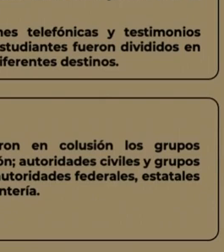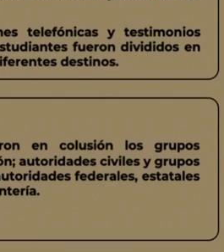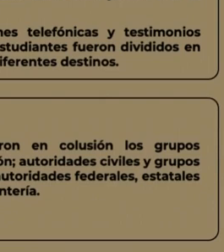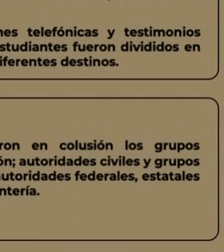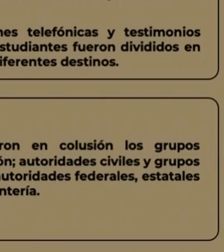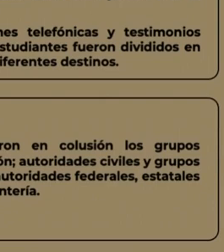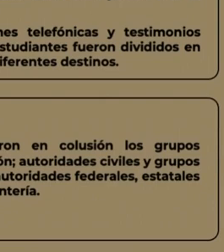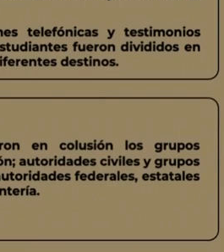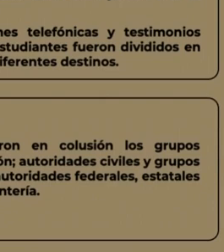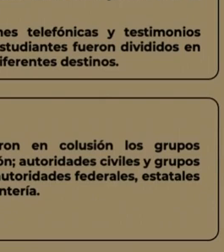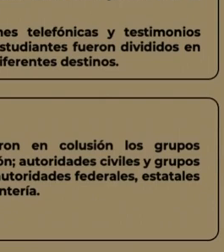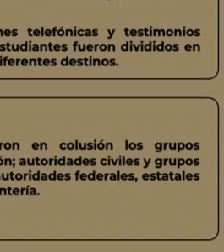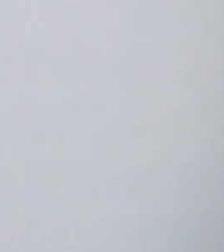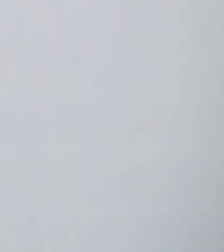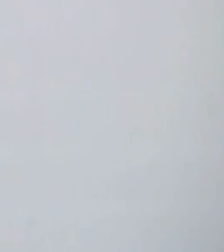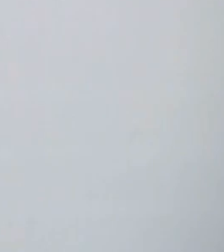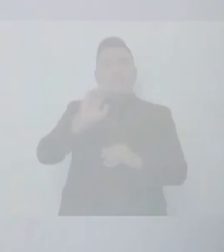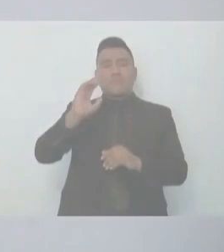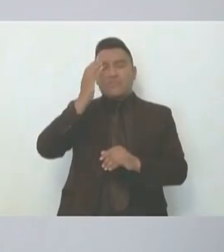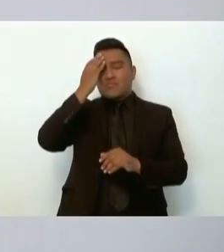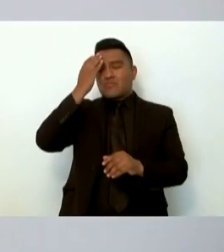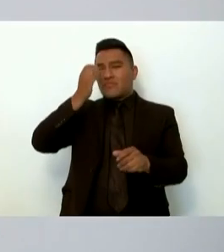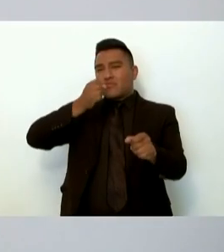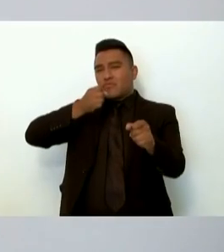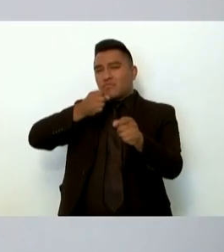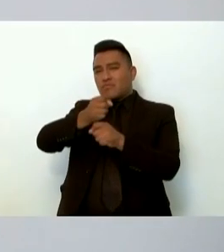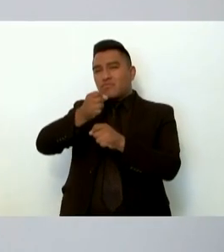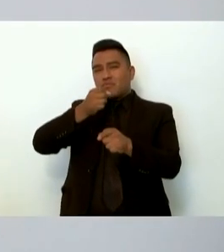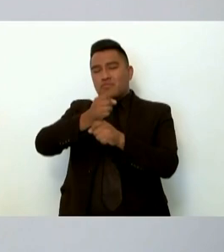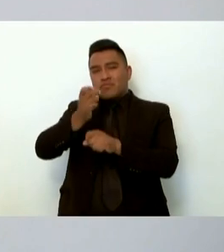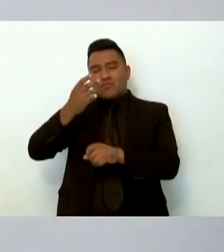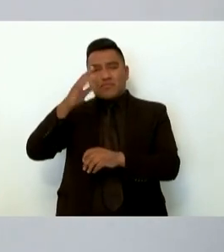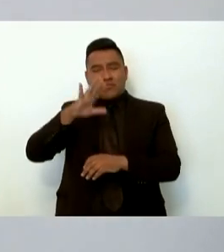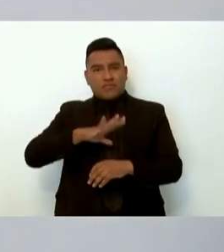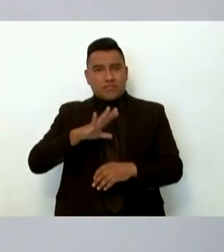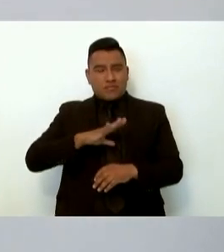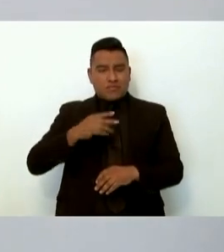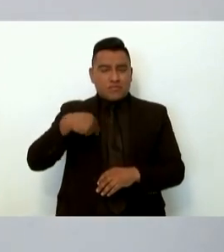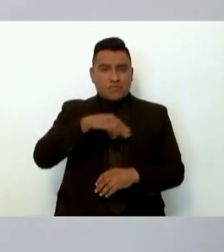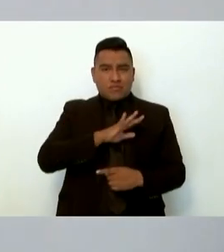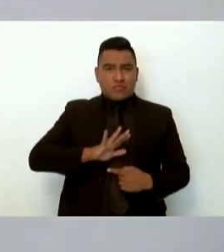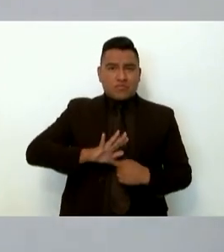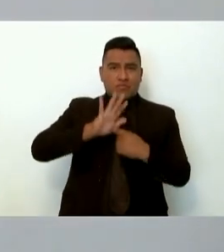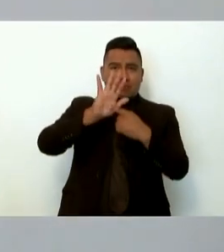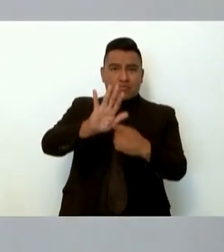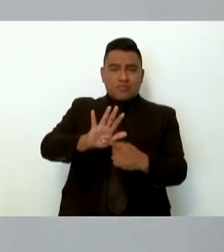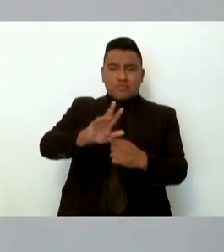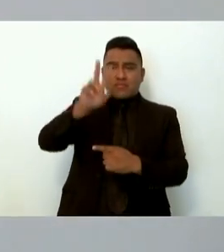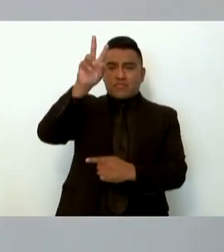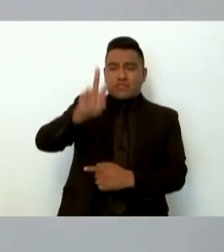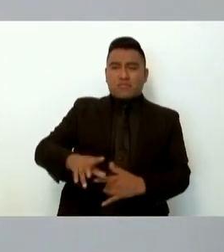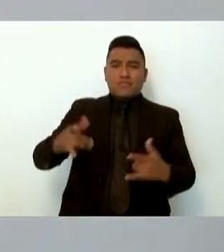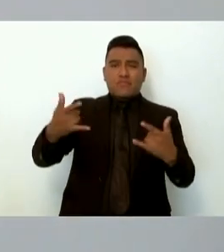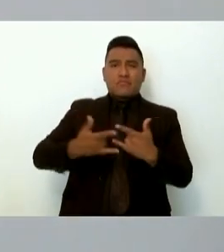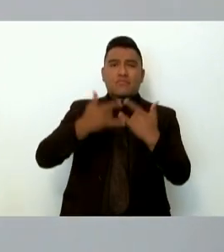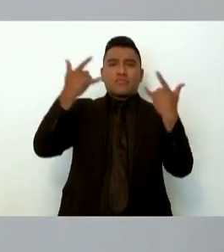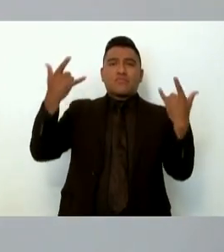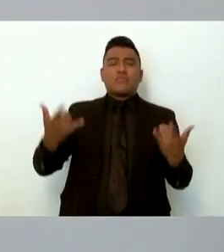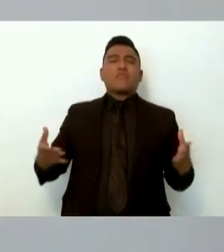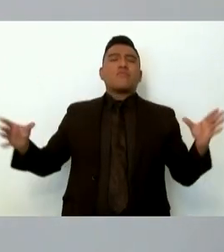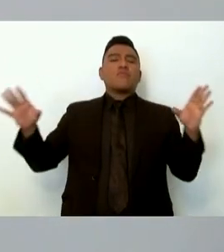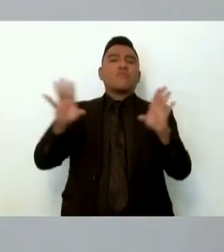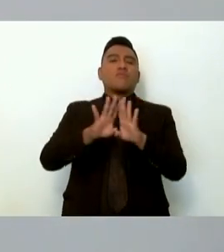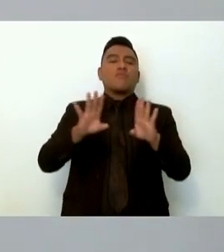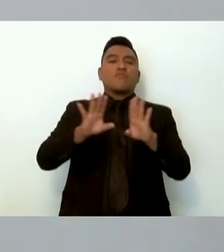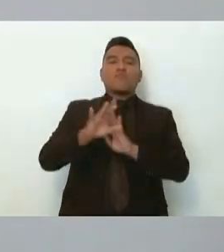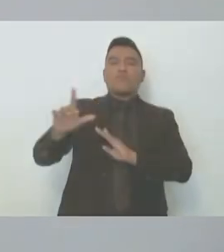que existe sino con toda claridad señalamos que la llamada verdad histórica fue una construcción desde el gobierno federal